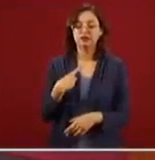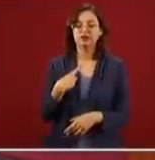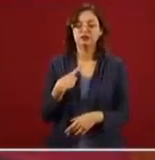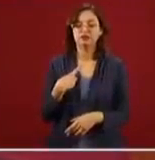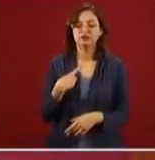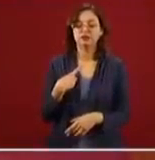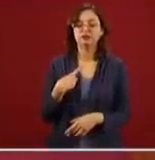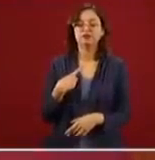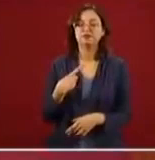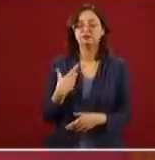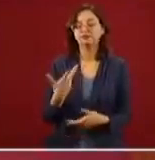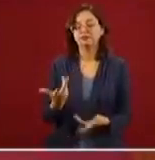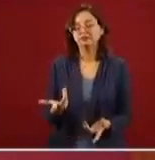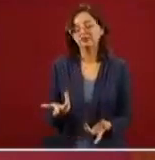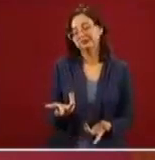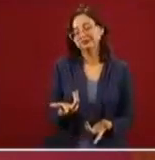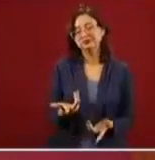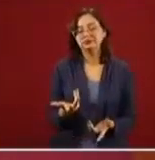también